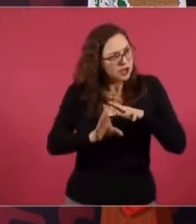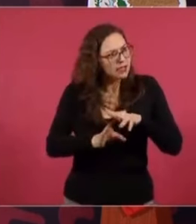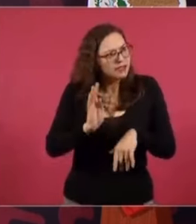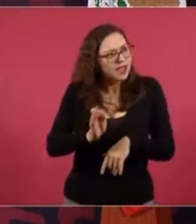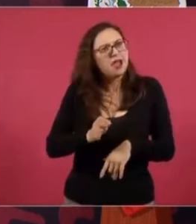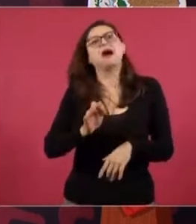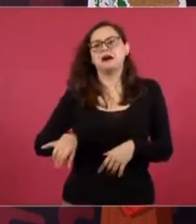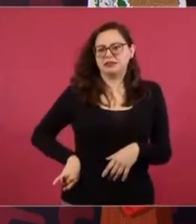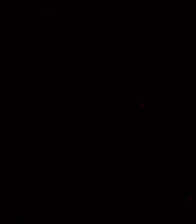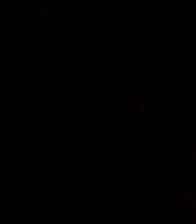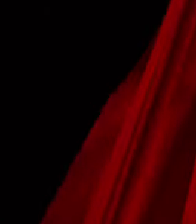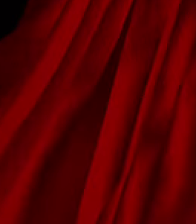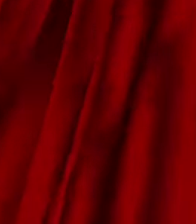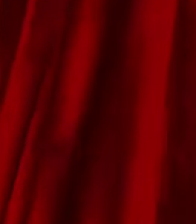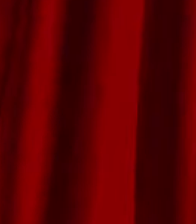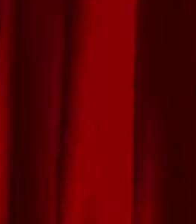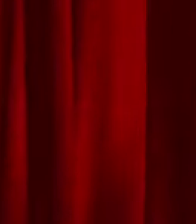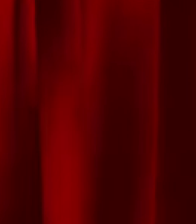construyó En ningún lugar